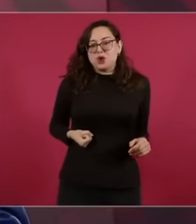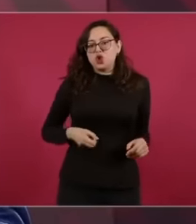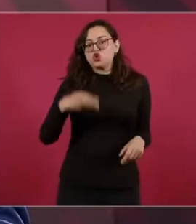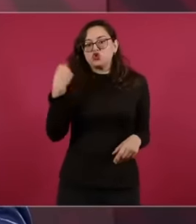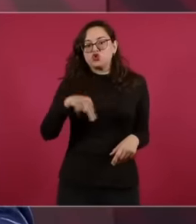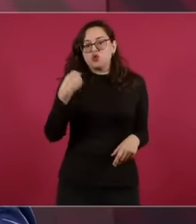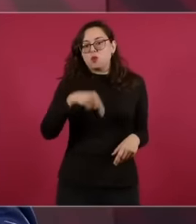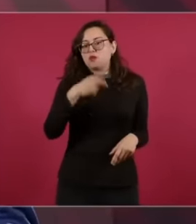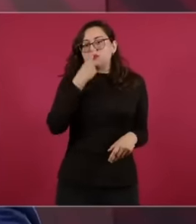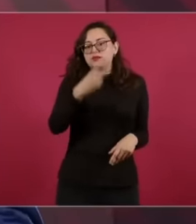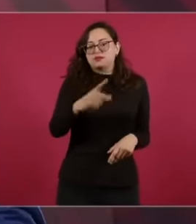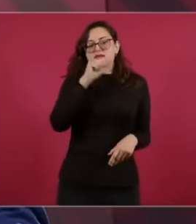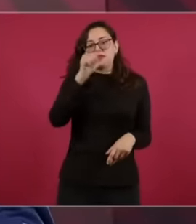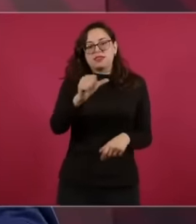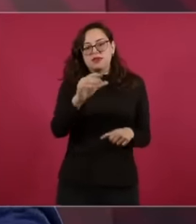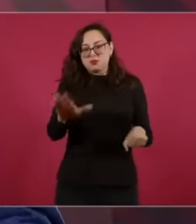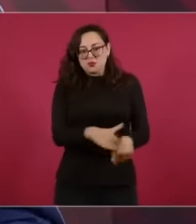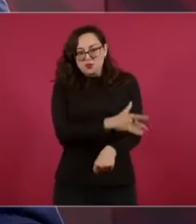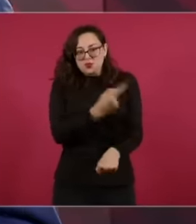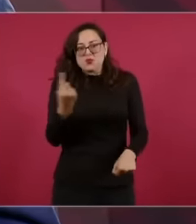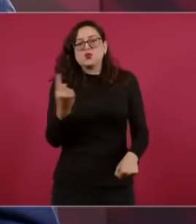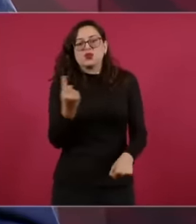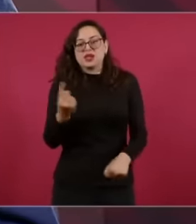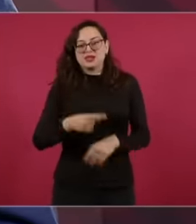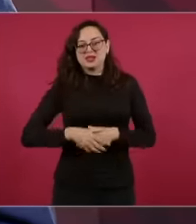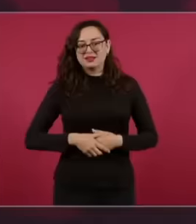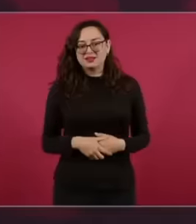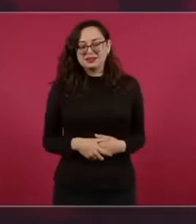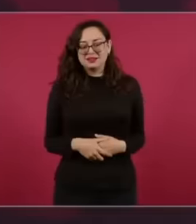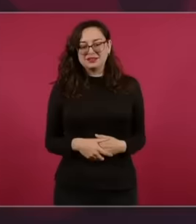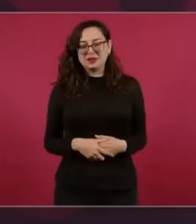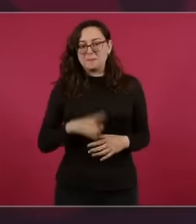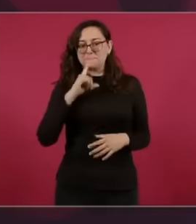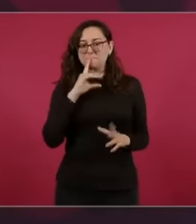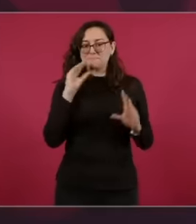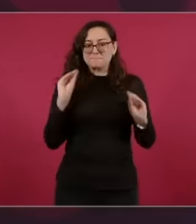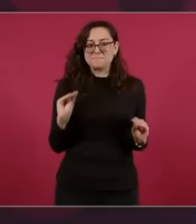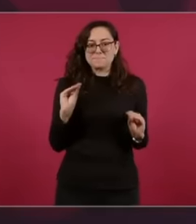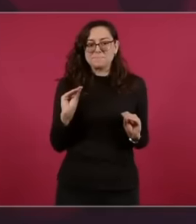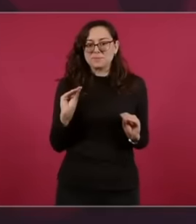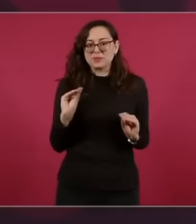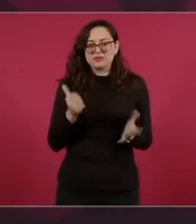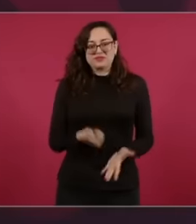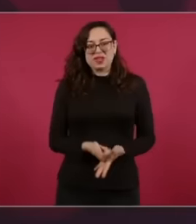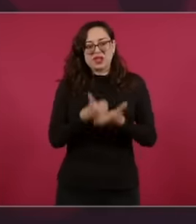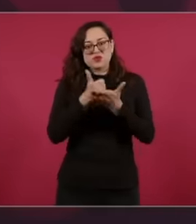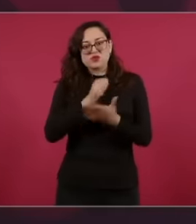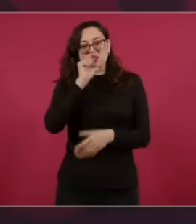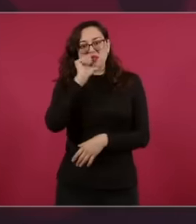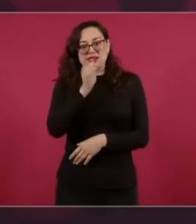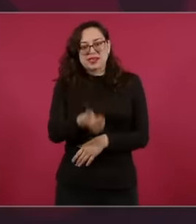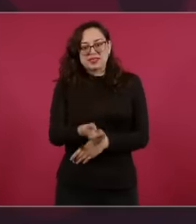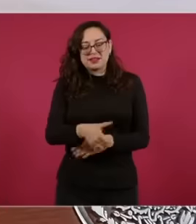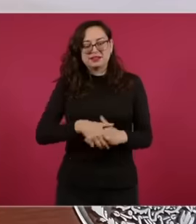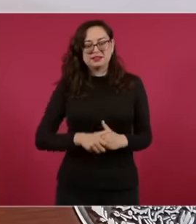¿O quién fue su informante? ¿Por qué no ayuda en eso?